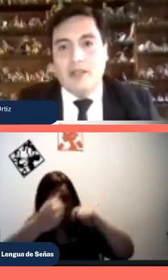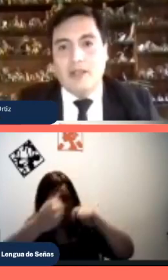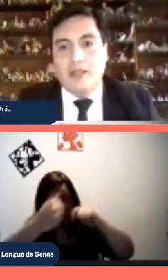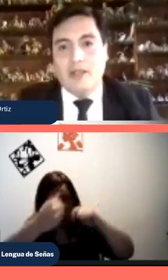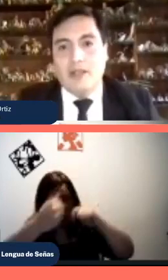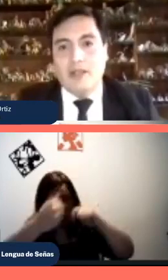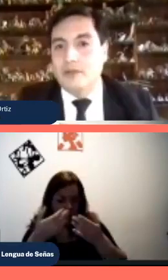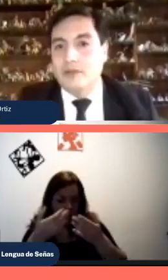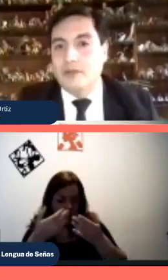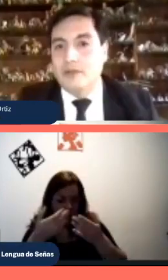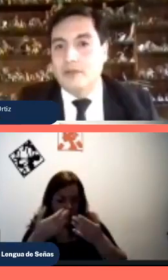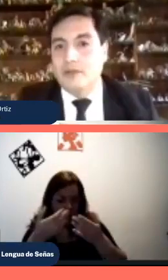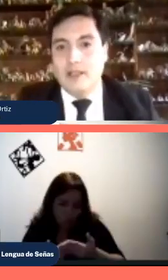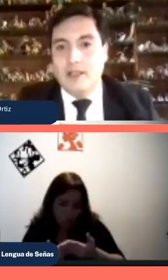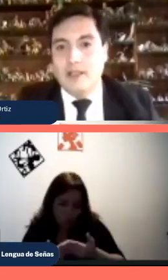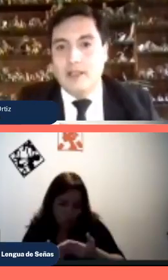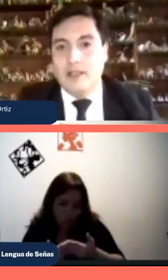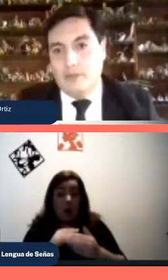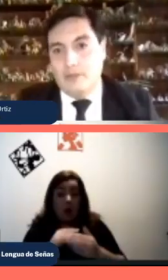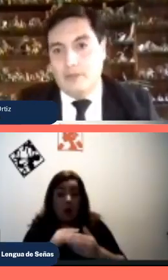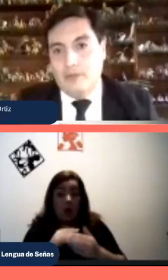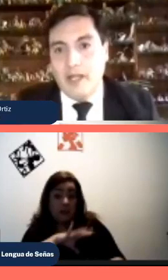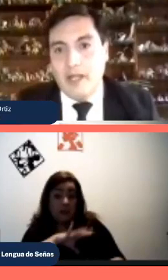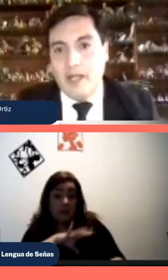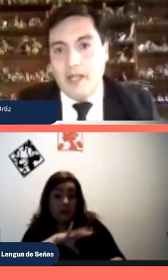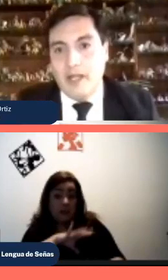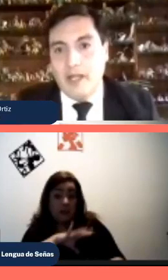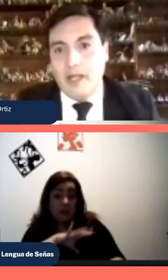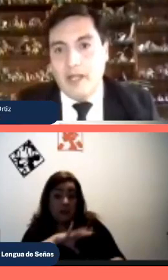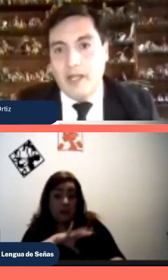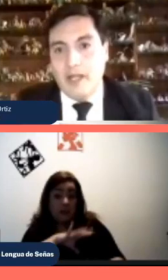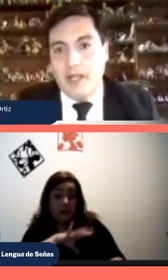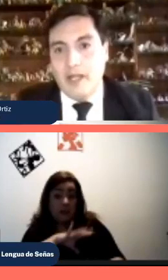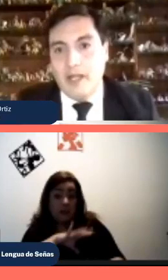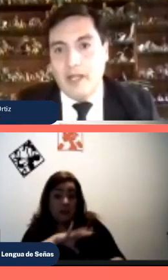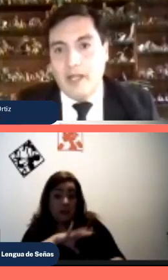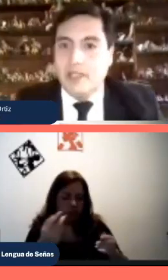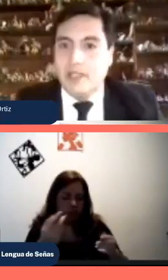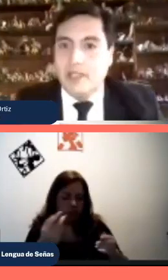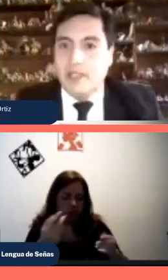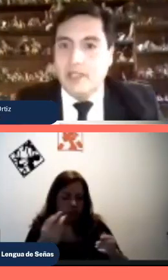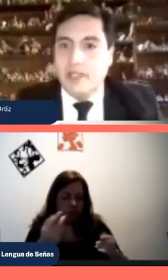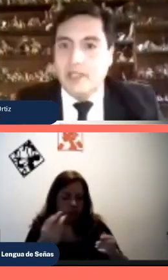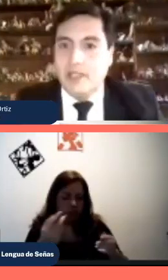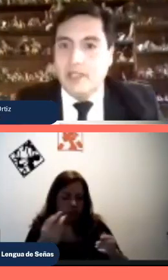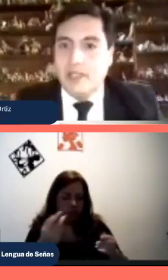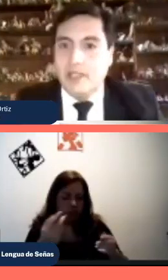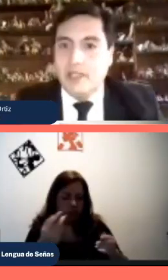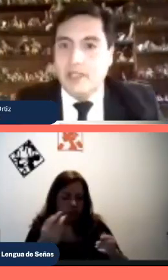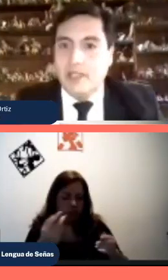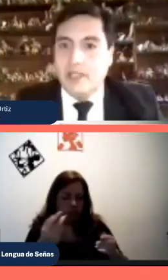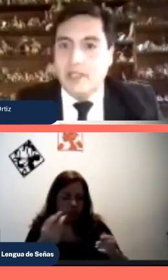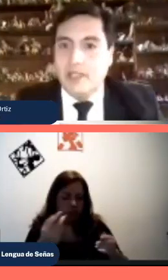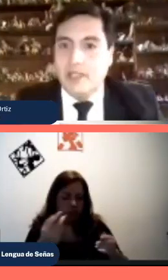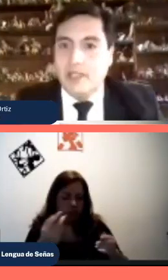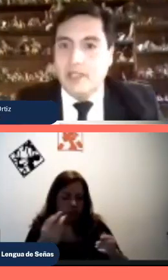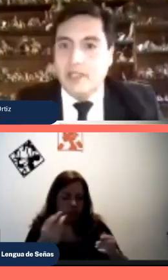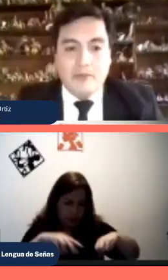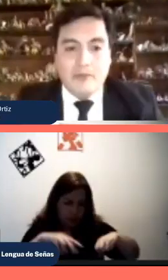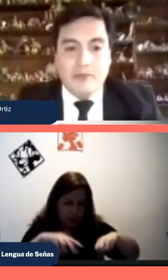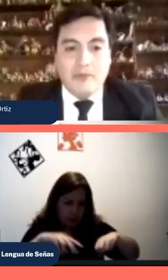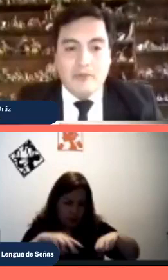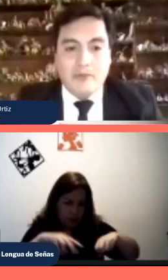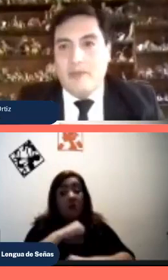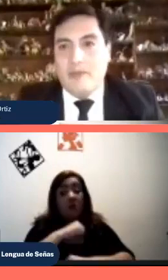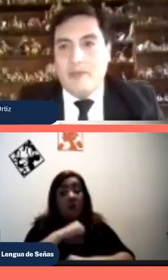en conjunto tanto de Chile como de Alemania de este animal. Y es así que desde el año 2010